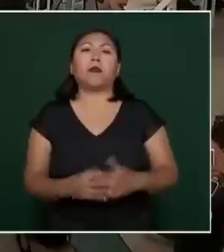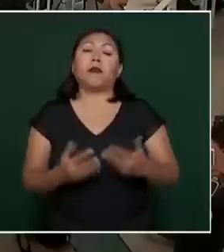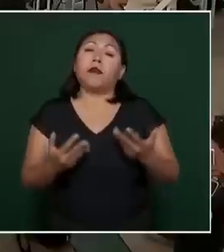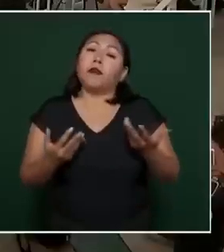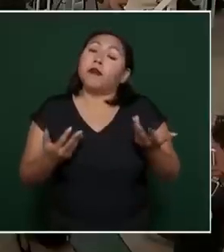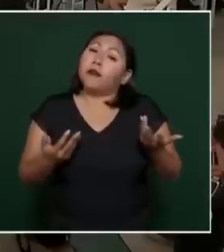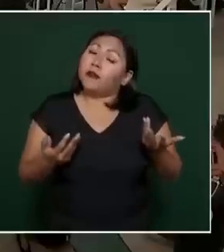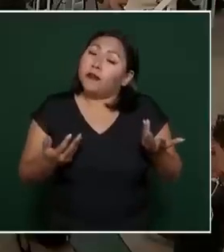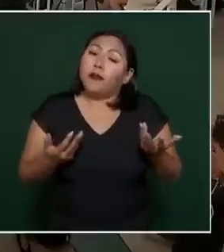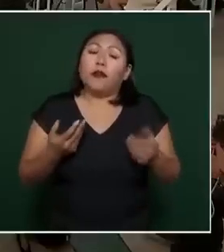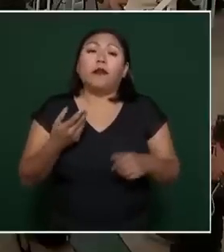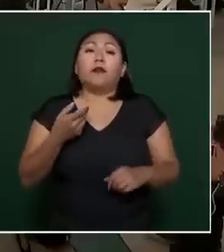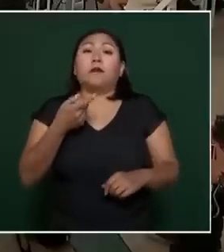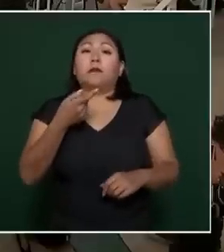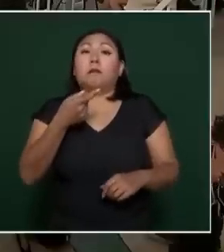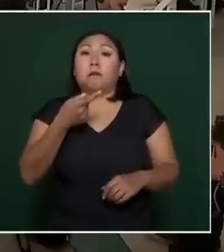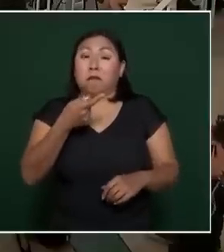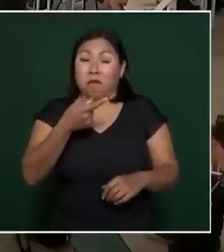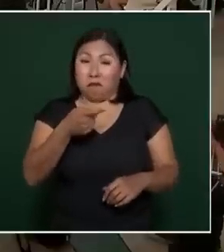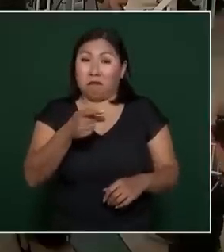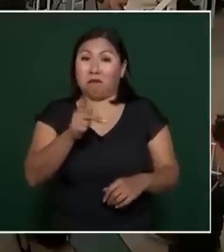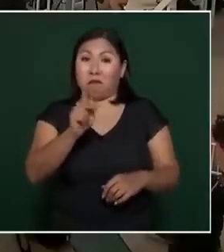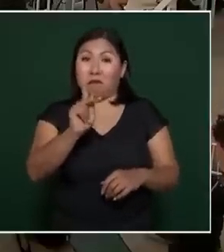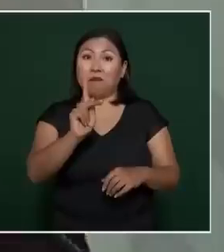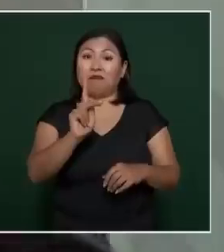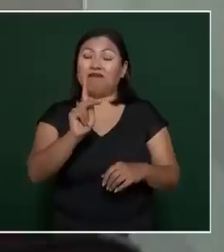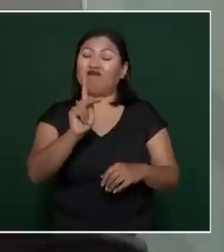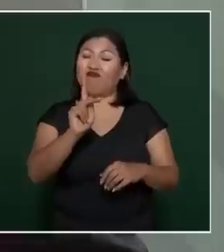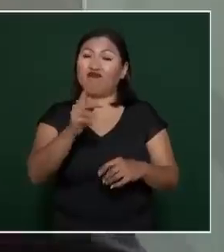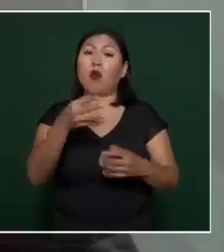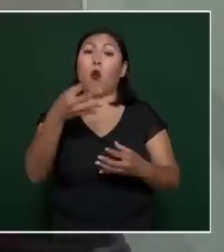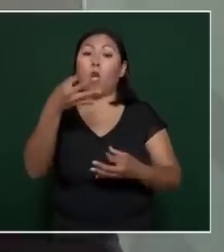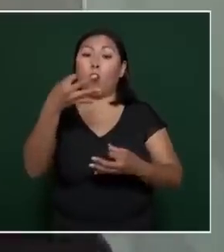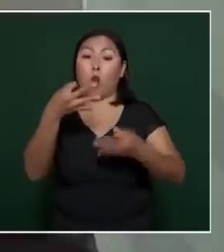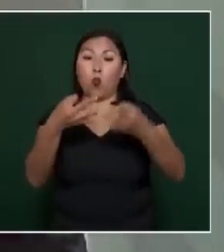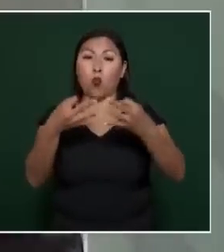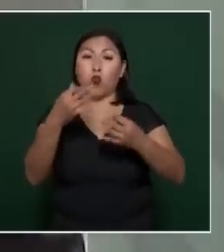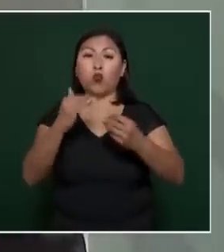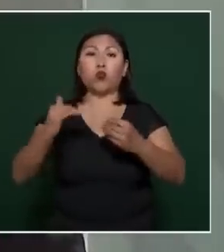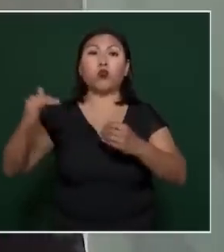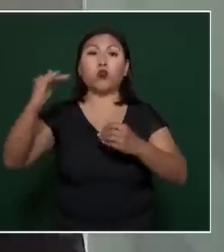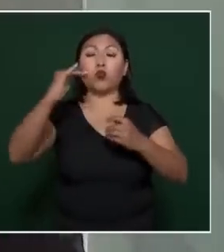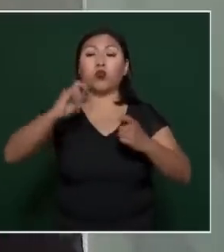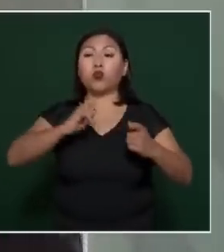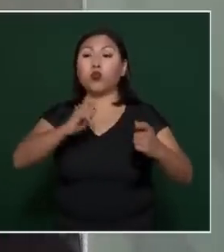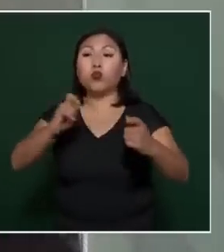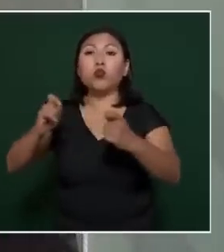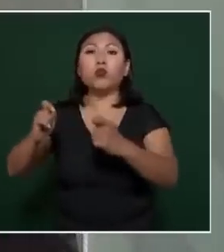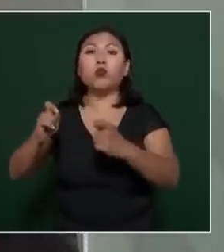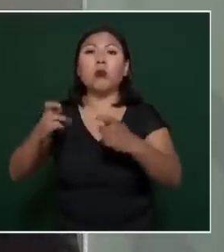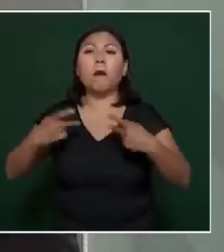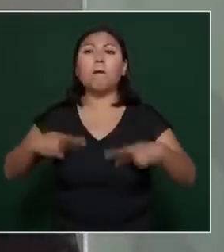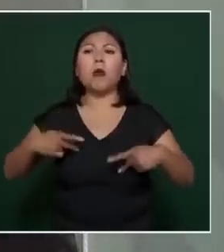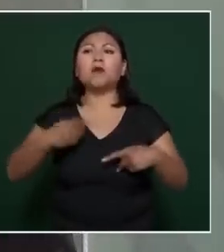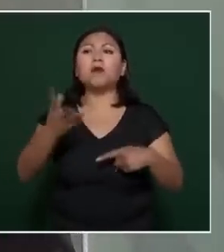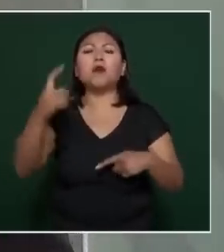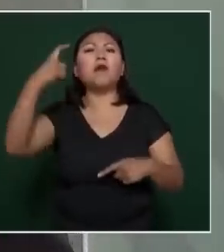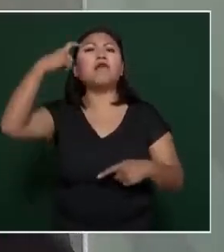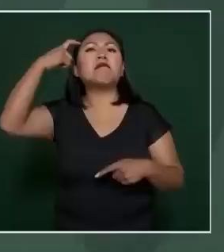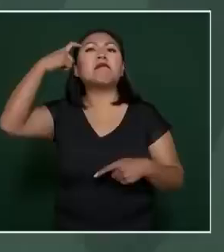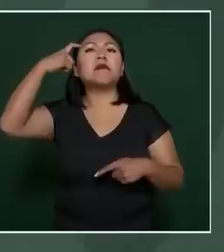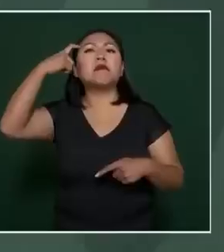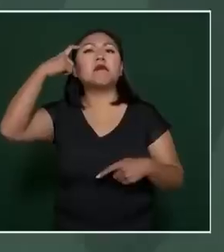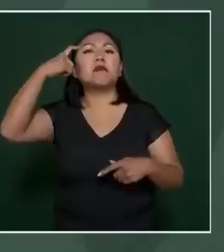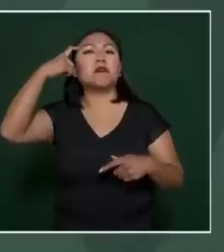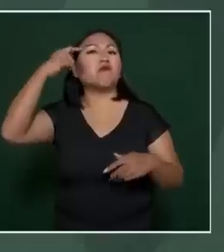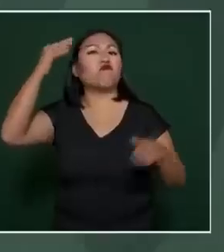Pero la regla es que ese poder es de lo más conservador y muy